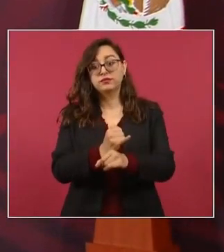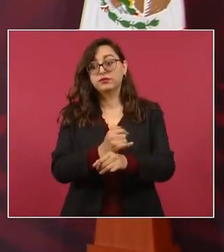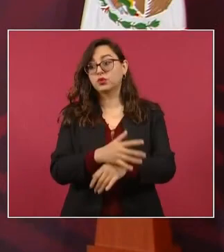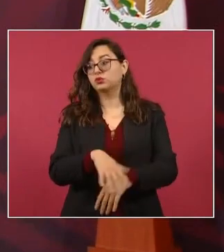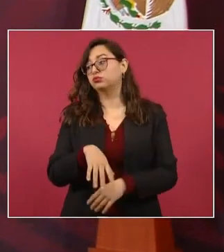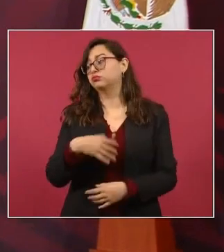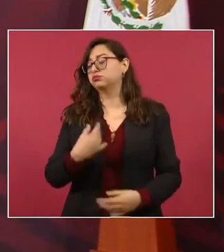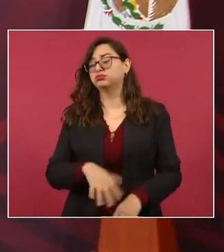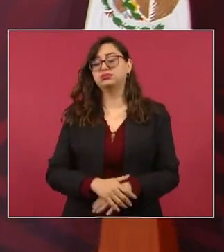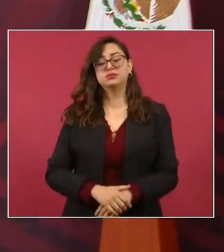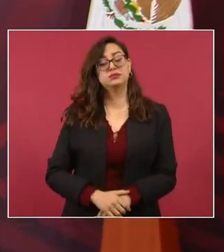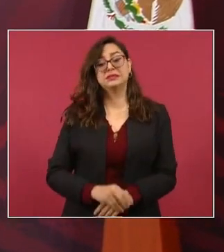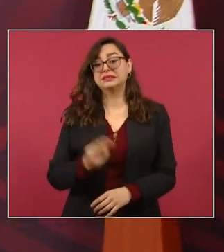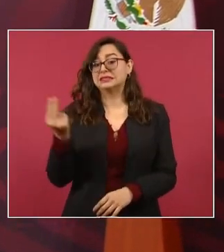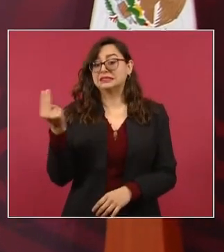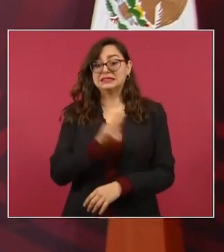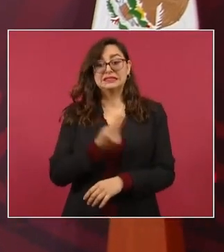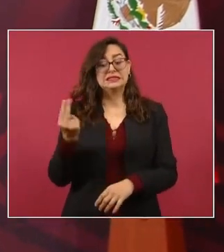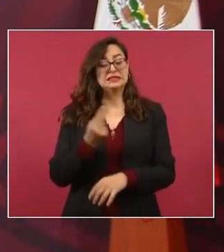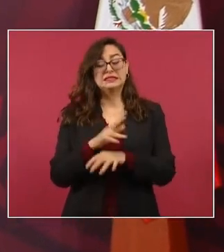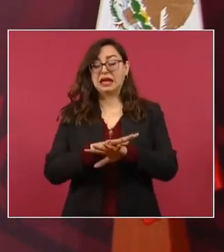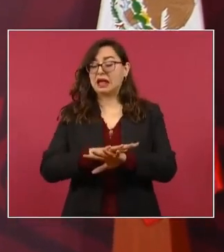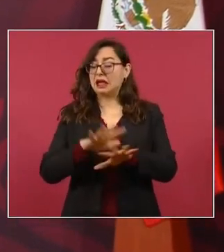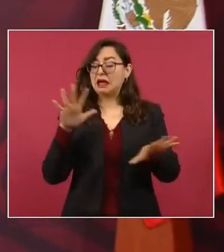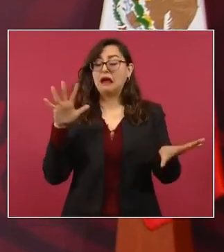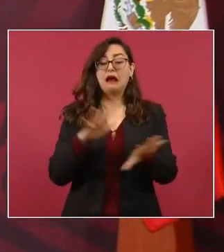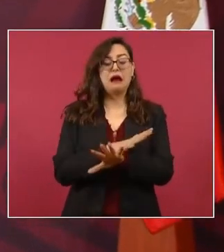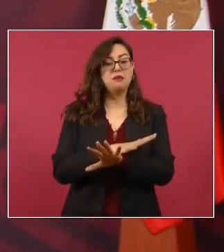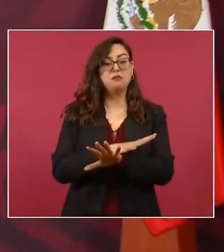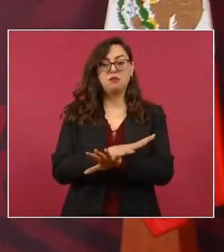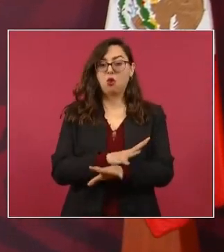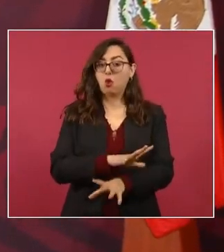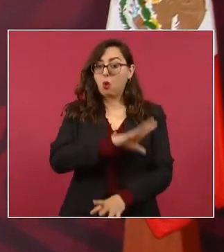una renovación tajante